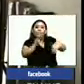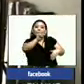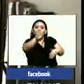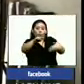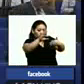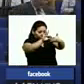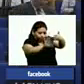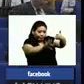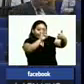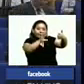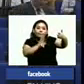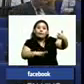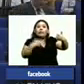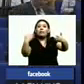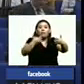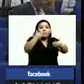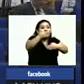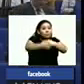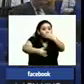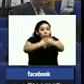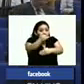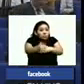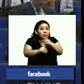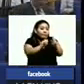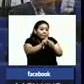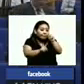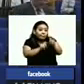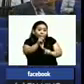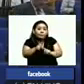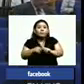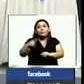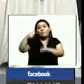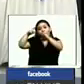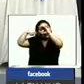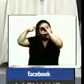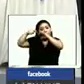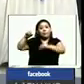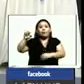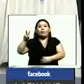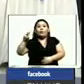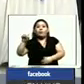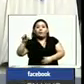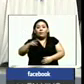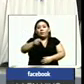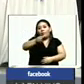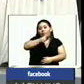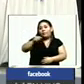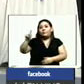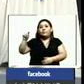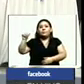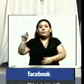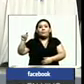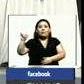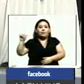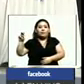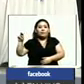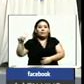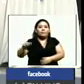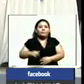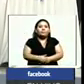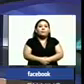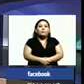aspirantes que se someterán a este proceso. Con imágenes de Eberábalos, Tatiana Funes, Noticiero Hechos.